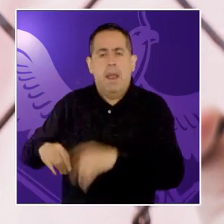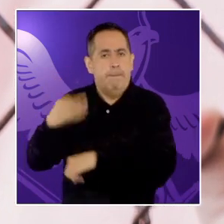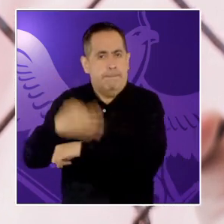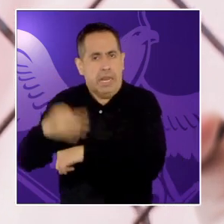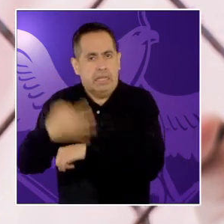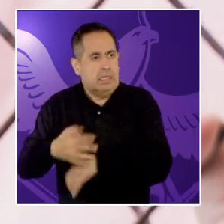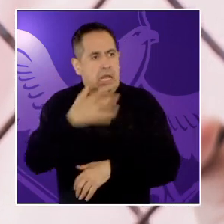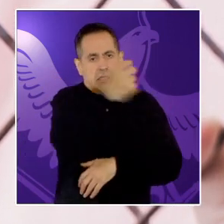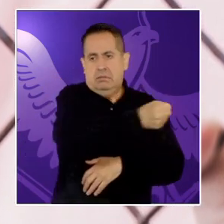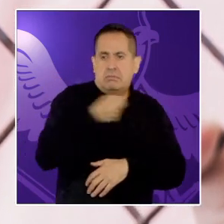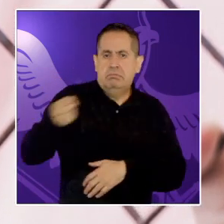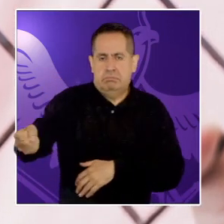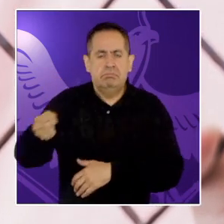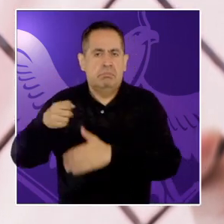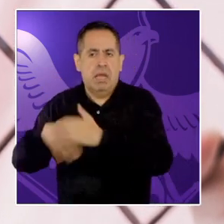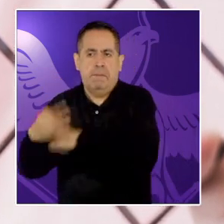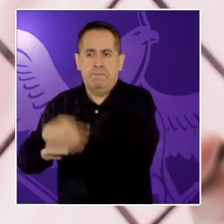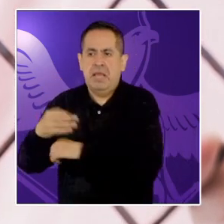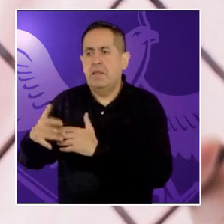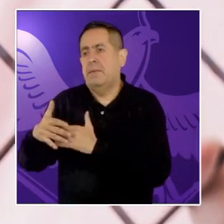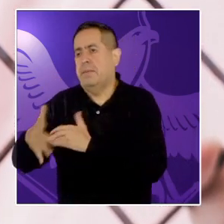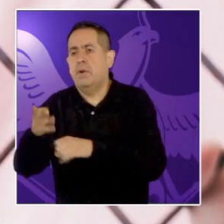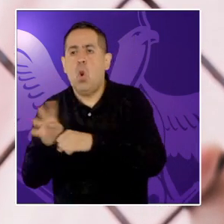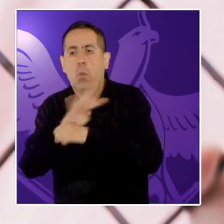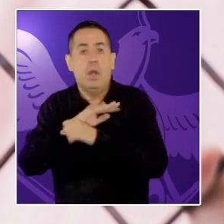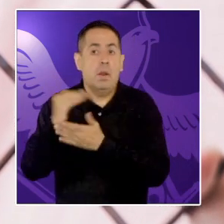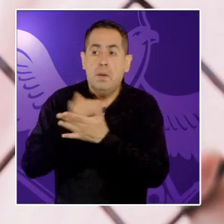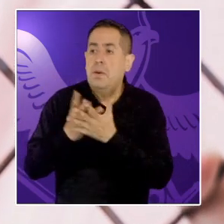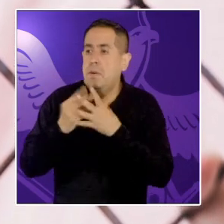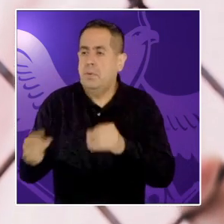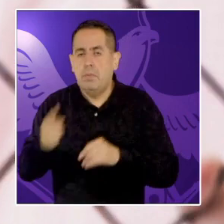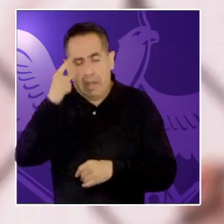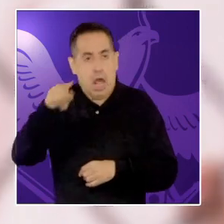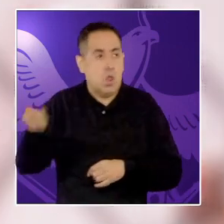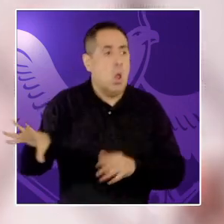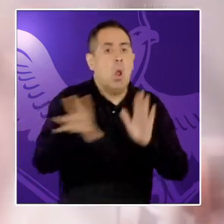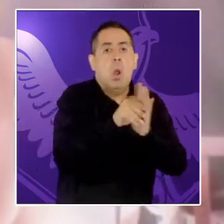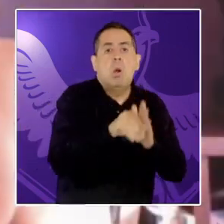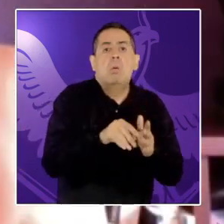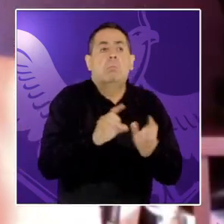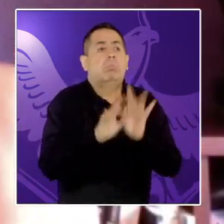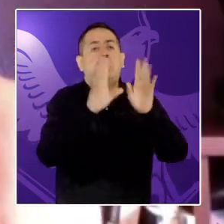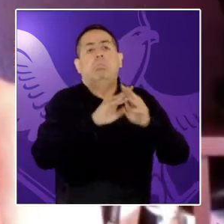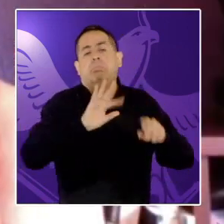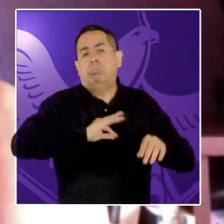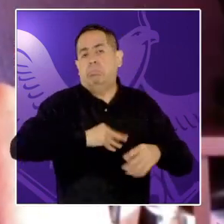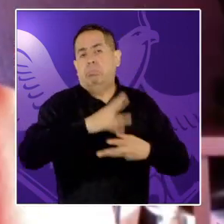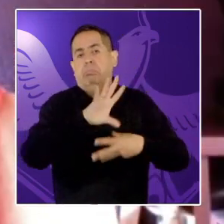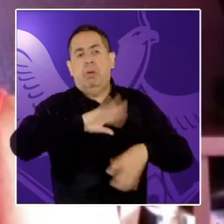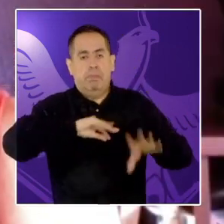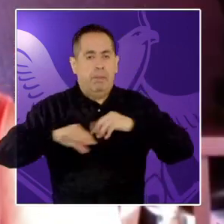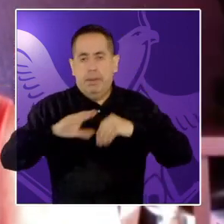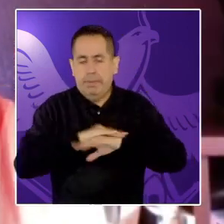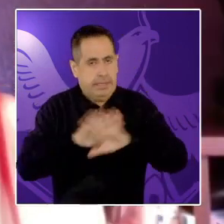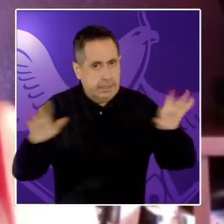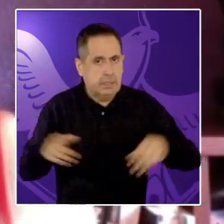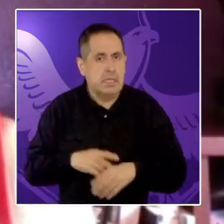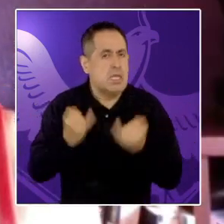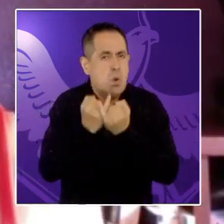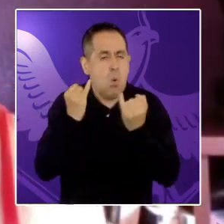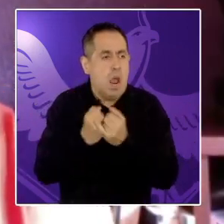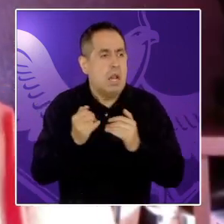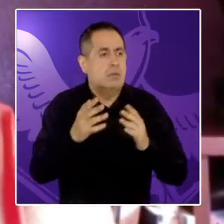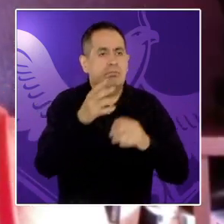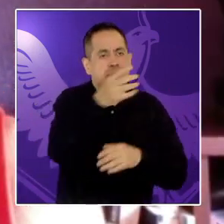deben establecer albergues para que puedan pasar el resto del confinamiento por coronavirus a salvo y no sean un foco ambulante de contagio, ¿no? Es